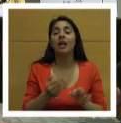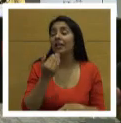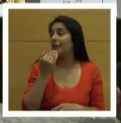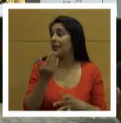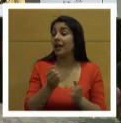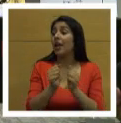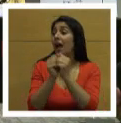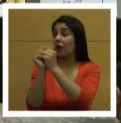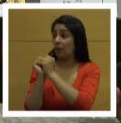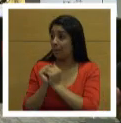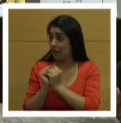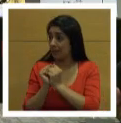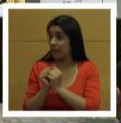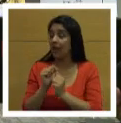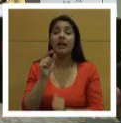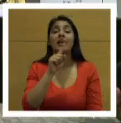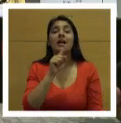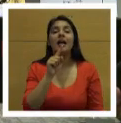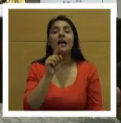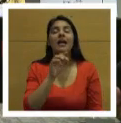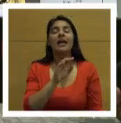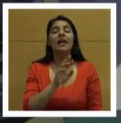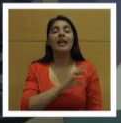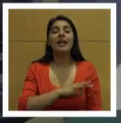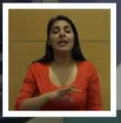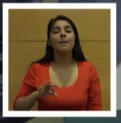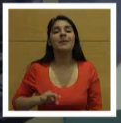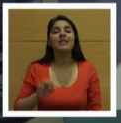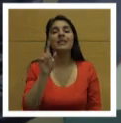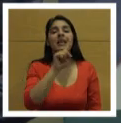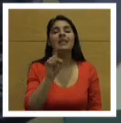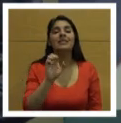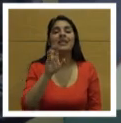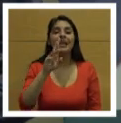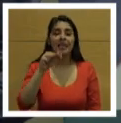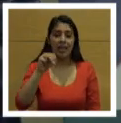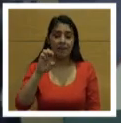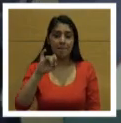CRM y la Mujer, que nosotros, digamos, desde ya,